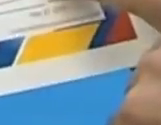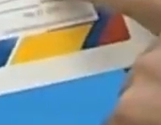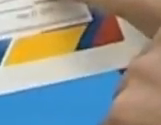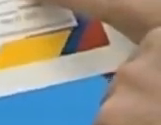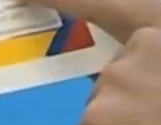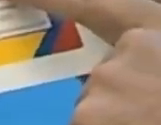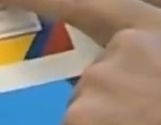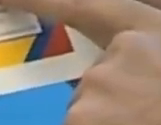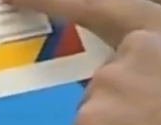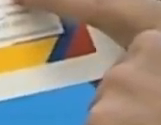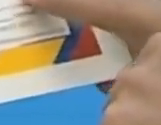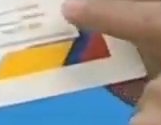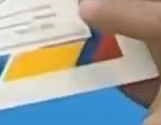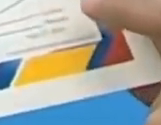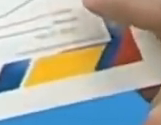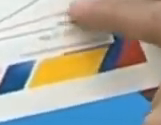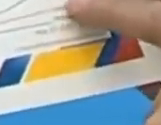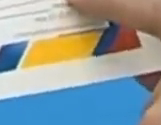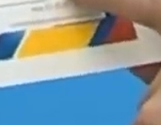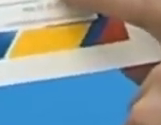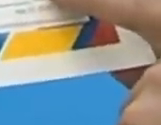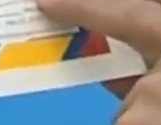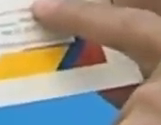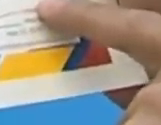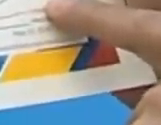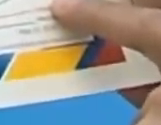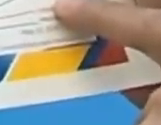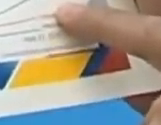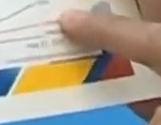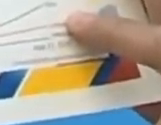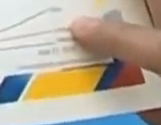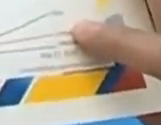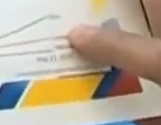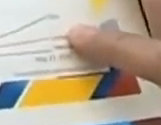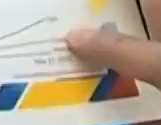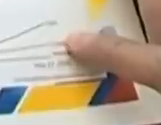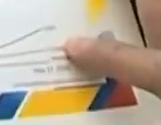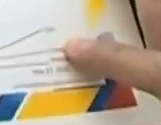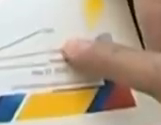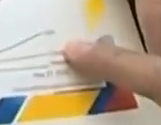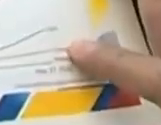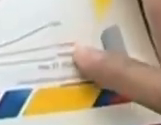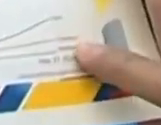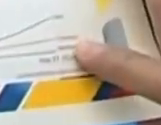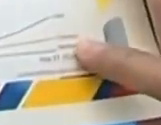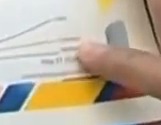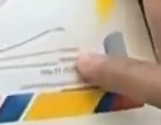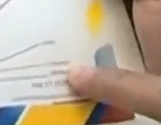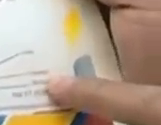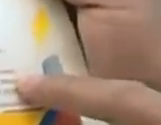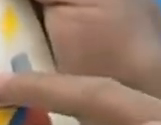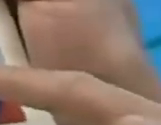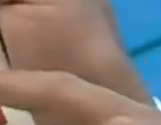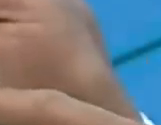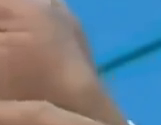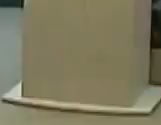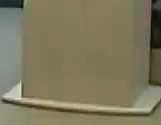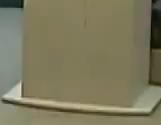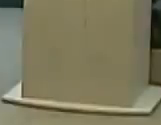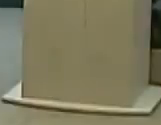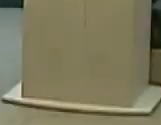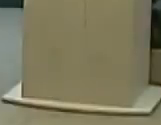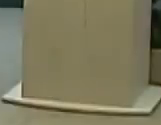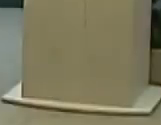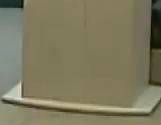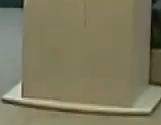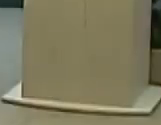con 42 muertos por millón de habitantes, 15 muertos por millón de habitantes presenta Colombia, y Venezuela tiene la más